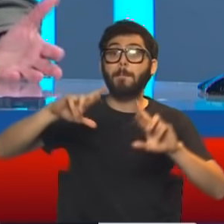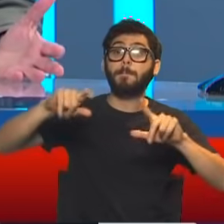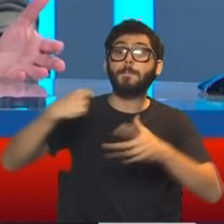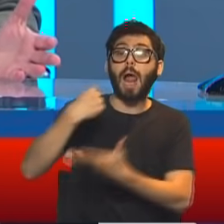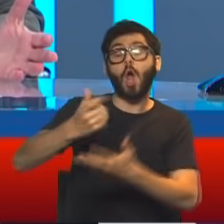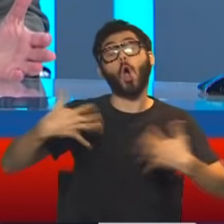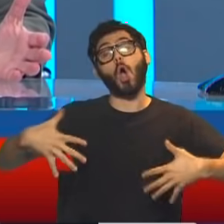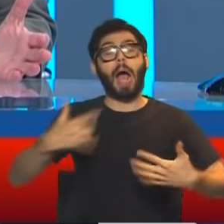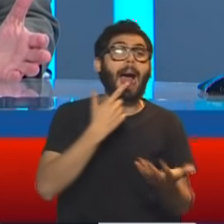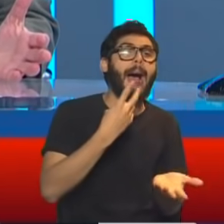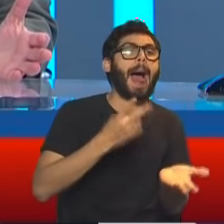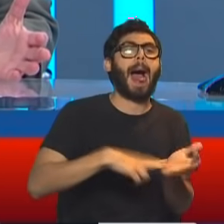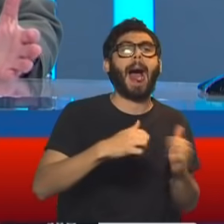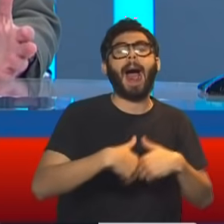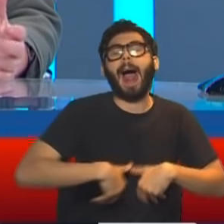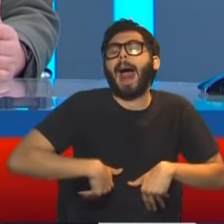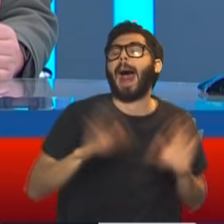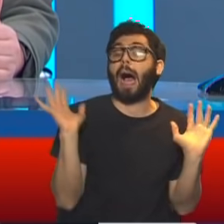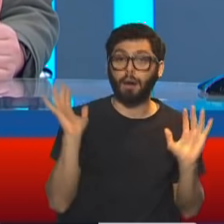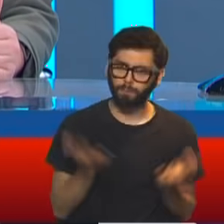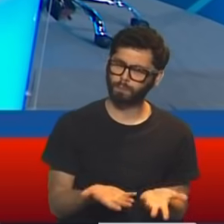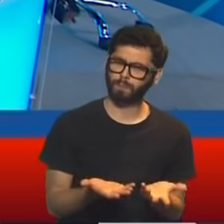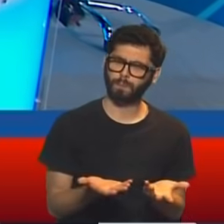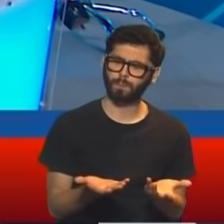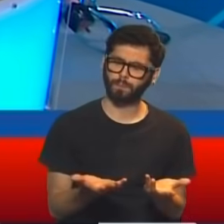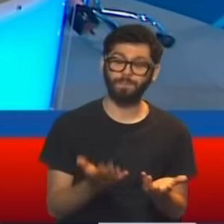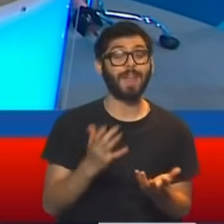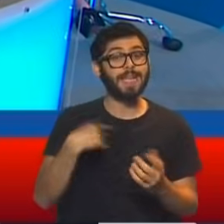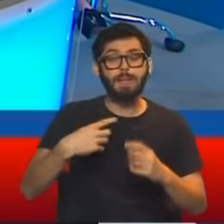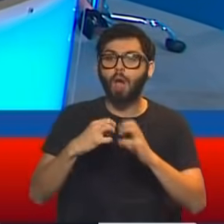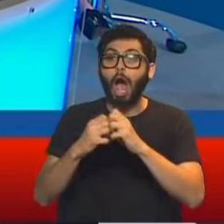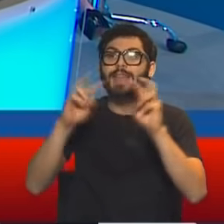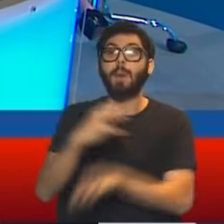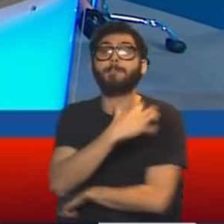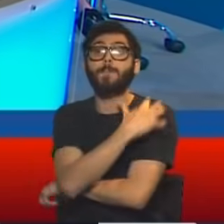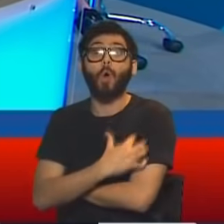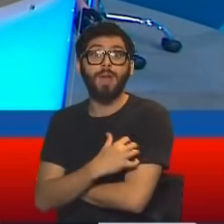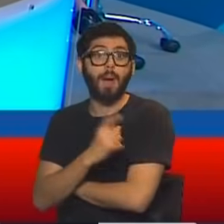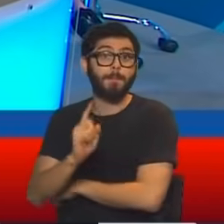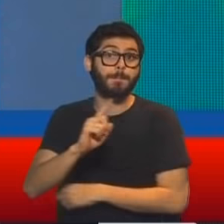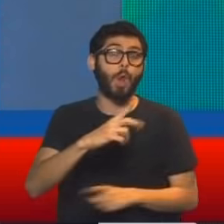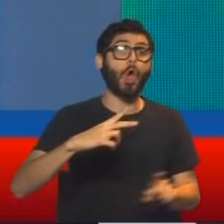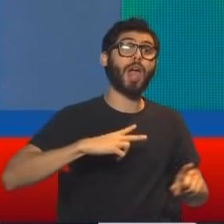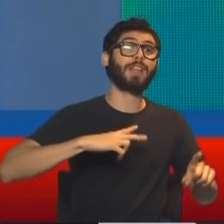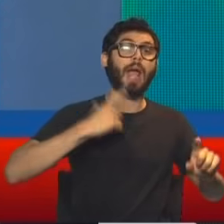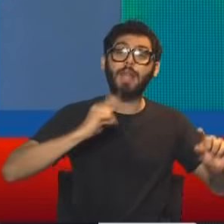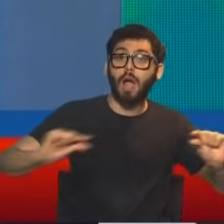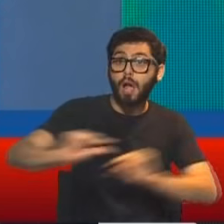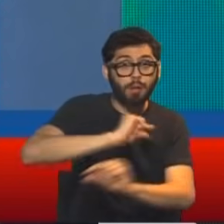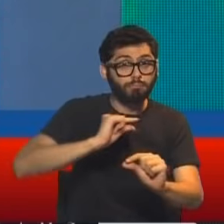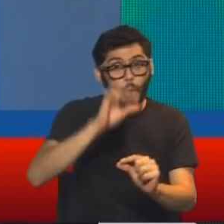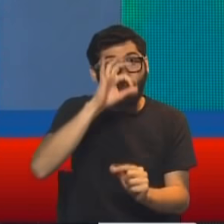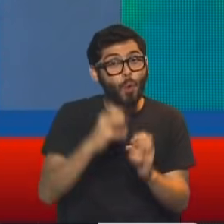es una picardía. Pero eso es porque Es muy- siempre se discute la pobreza, pero nunca se pone en discusión la La redistribución de riqueza, la riqueza. claro. Esto Claro. es así. A